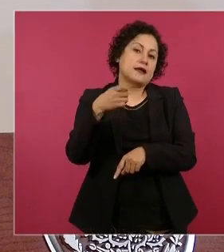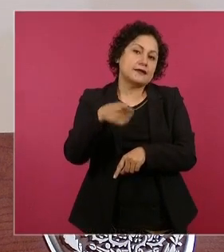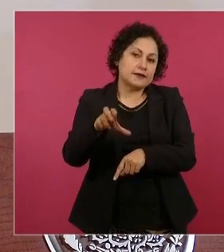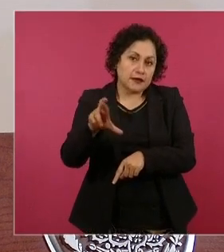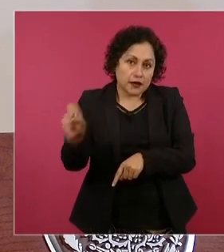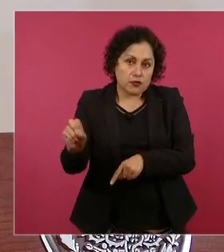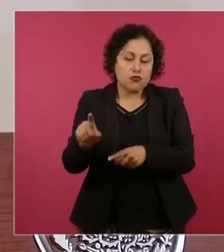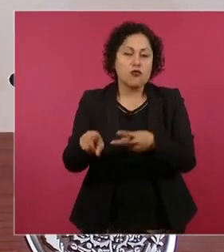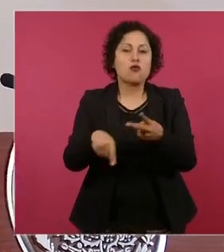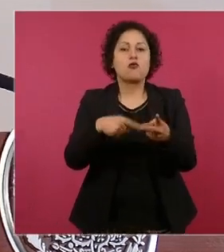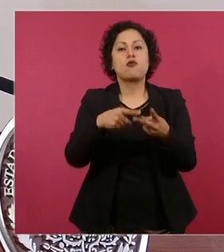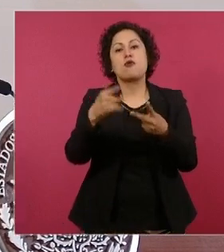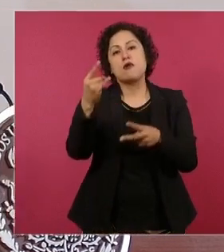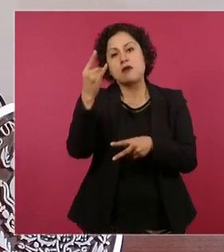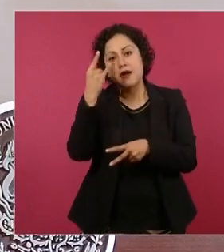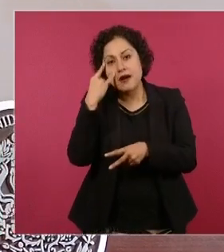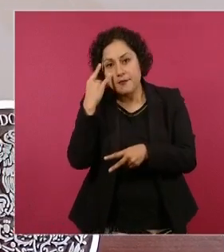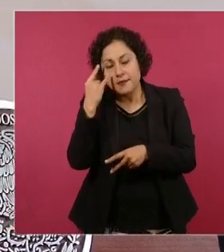En